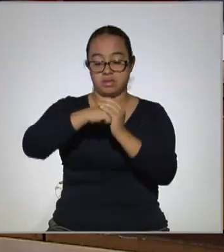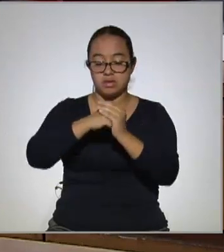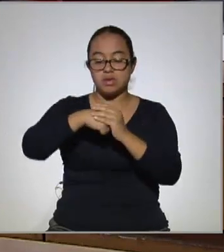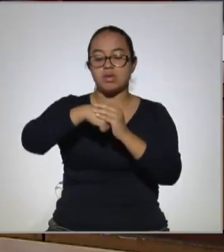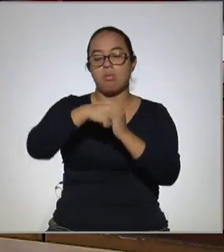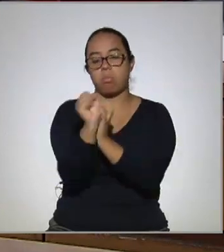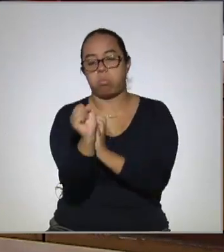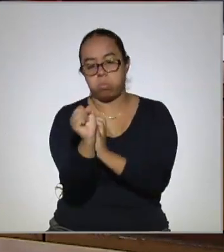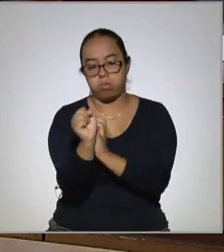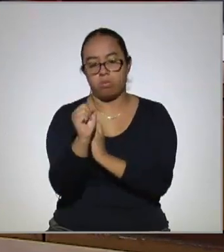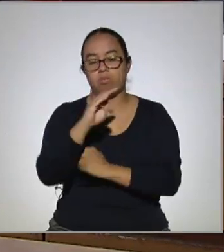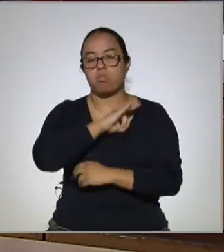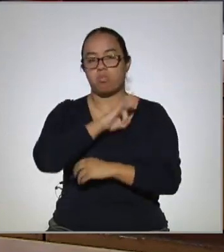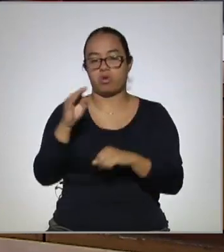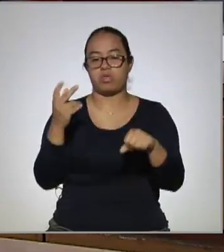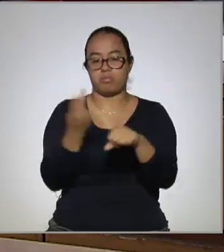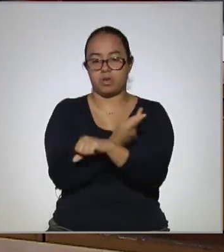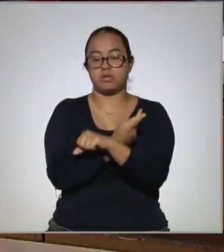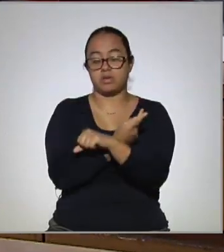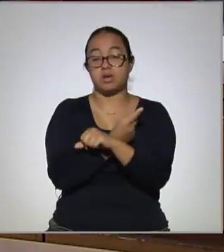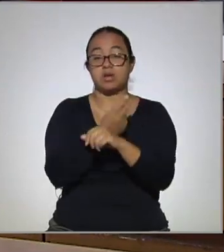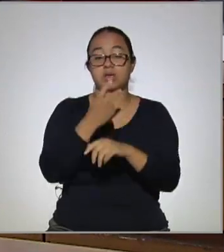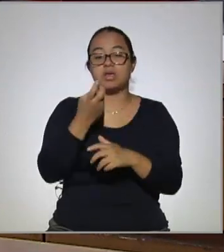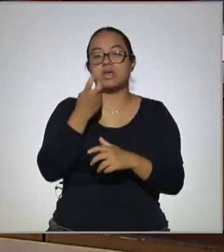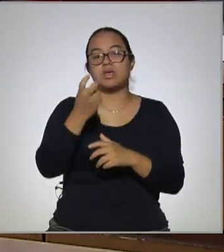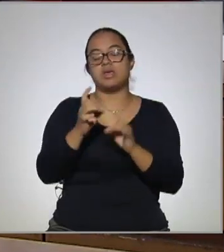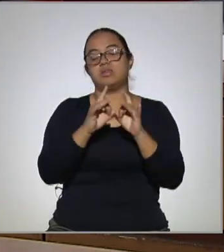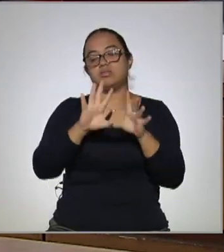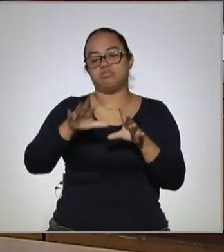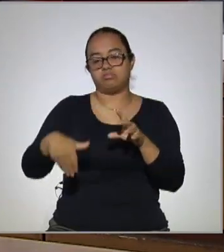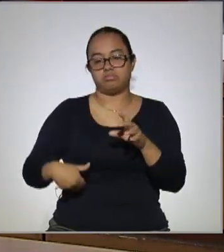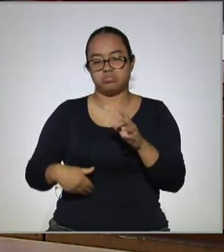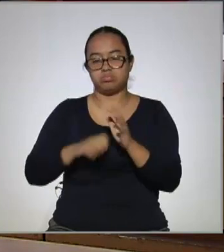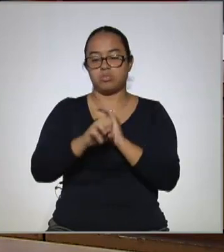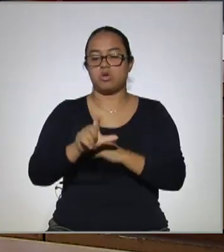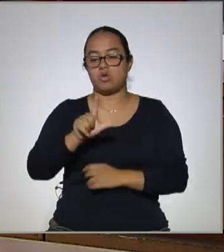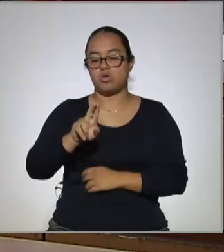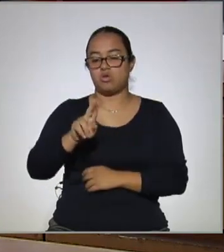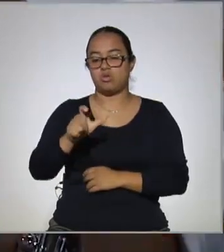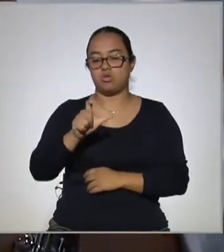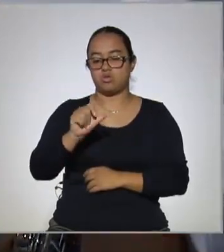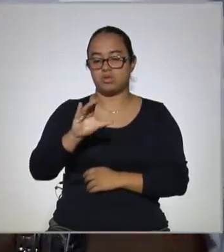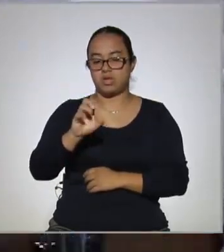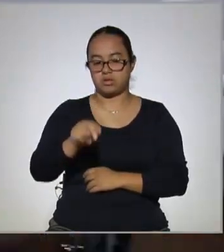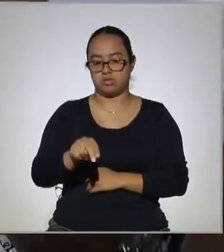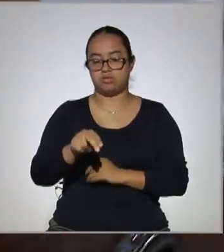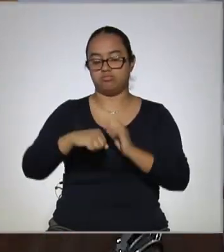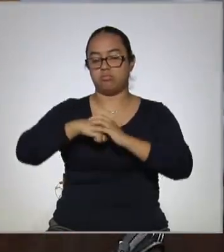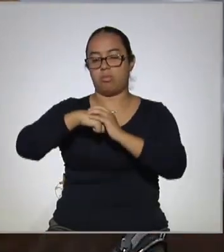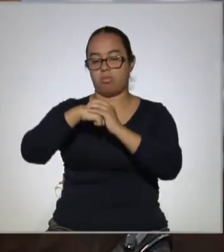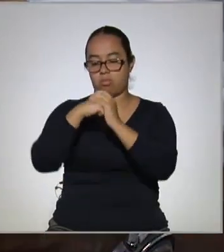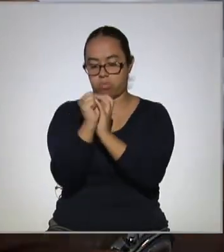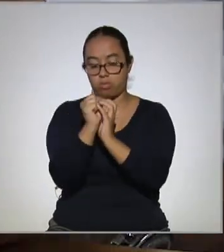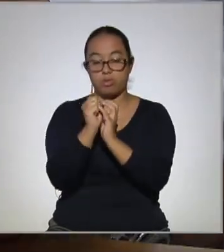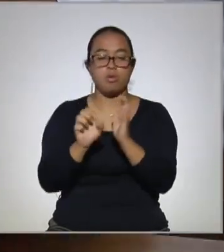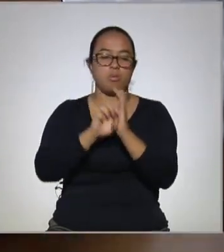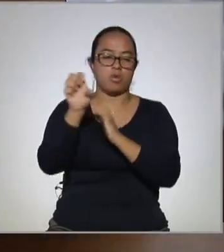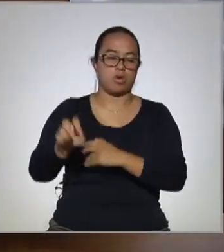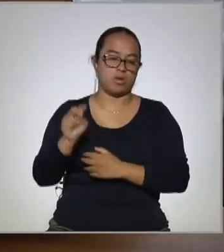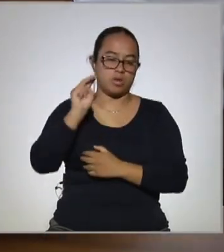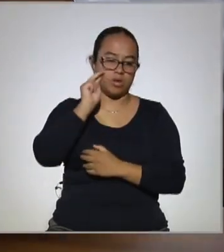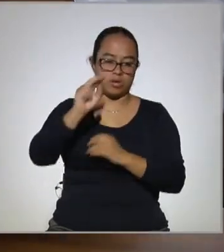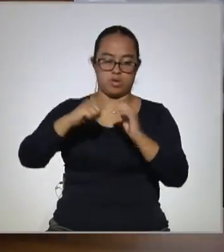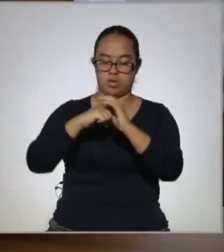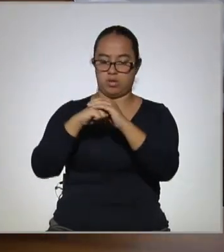del plato, y eso es lo que puede ocasionar lesiones como las luxaciones o lesiones del mango rotador. En este modelo podemos ver, este es el hombro viéndolo